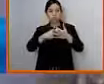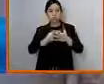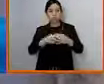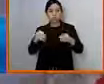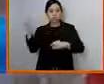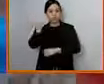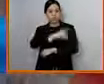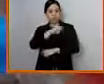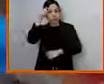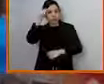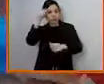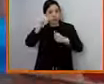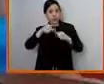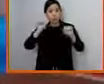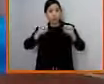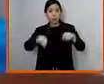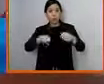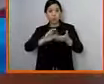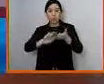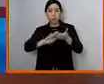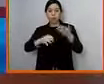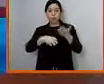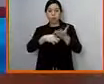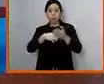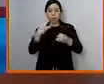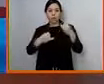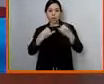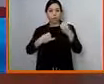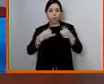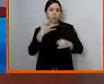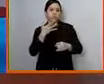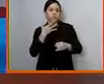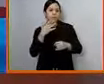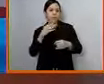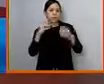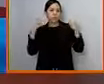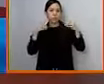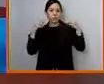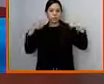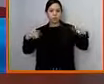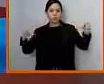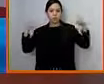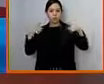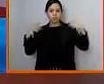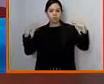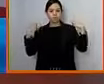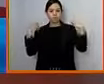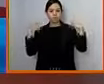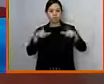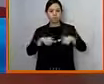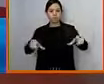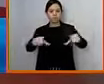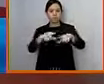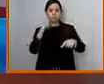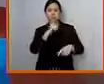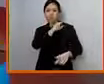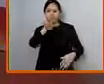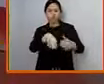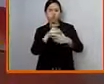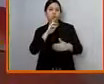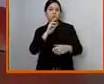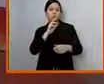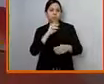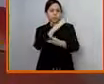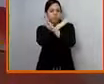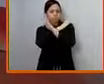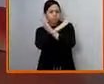día recordándoles que pueden adquirir sus boletos de sus juegos favoritos en los puntos de venta Loto a nivel nacional. Ellos cuentan con todas las